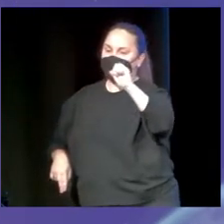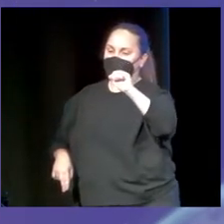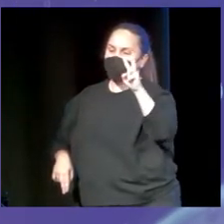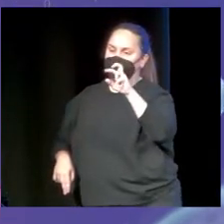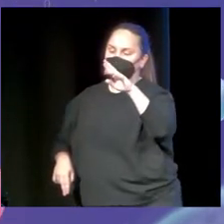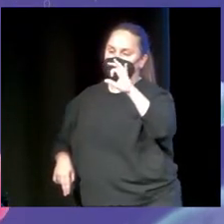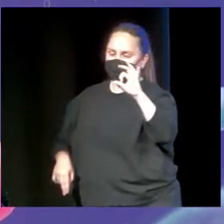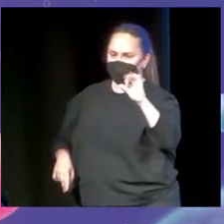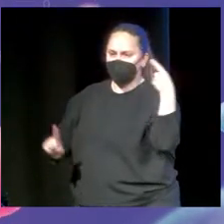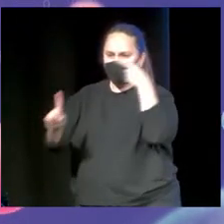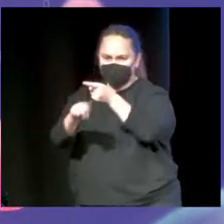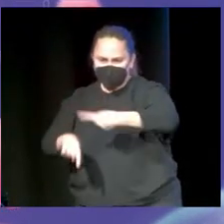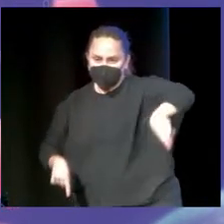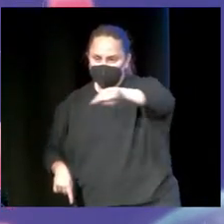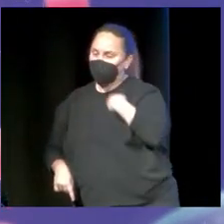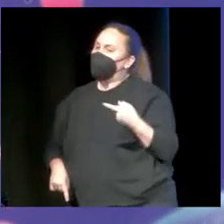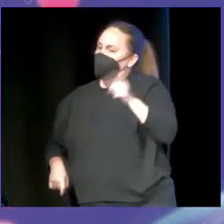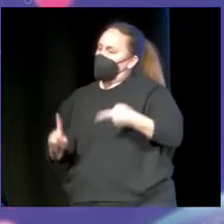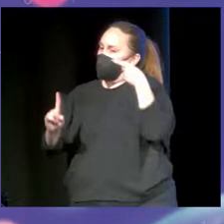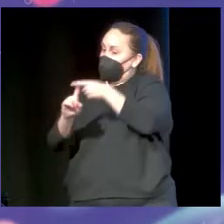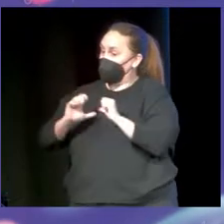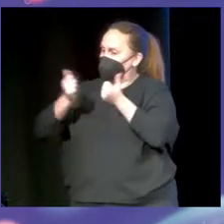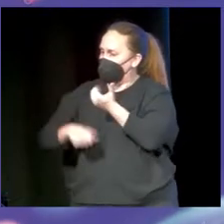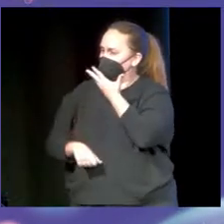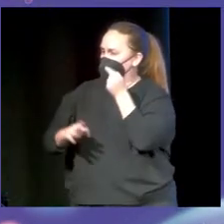mío también nos estamos conociendo